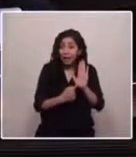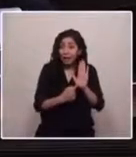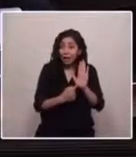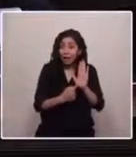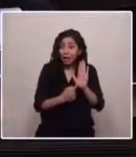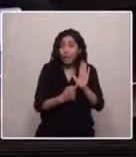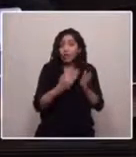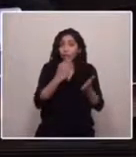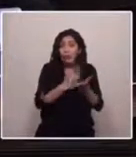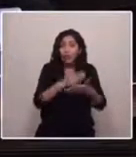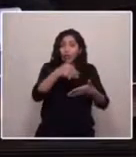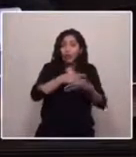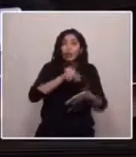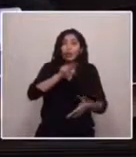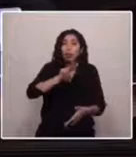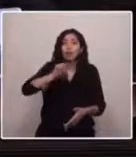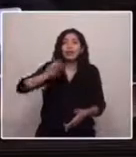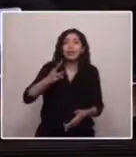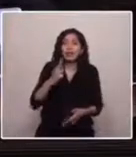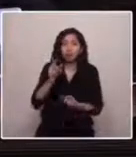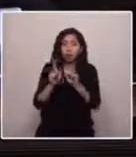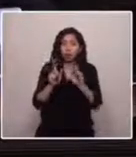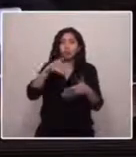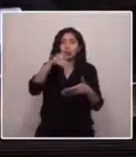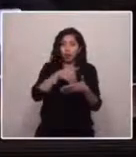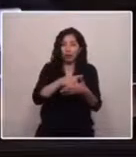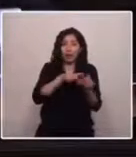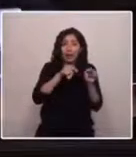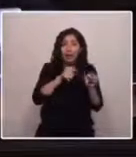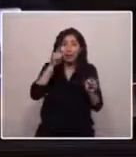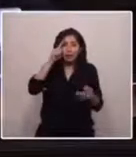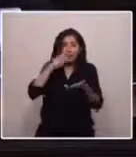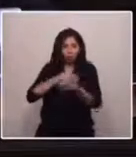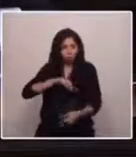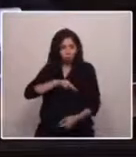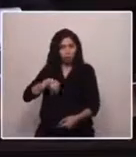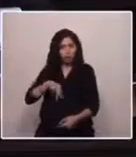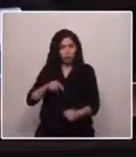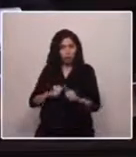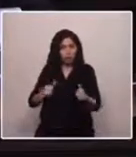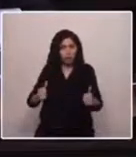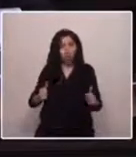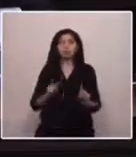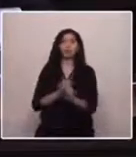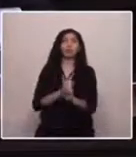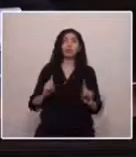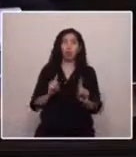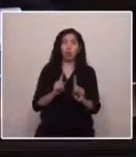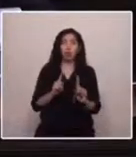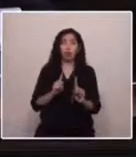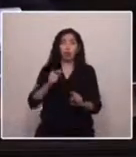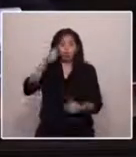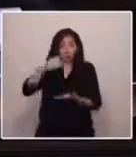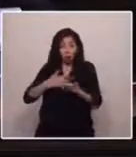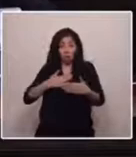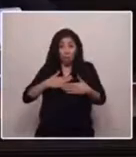primera vez que se suspende una sesión de la convención ya en marcha digamos